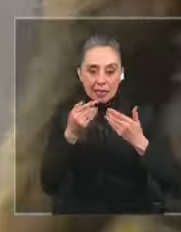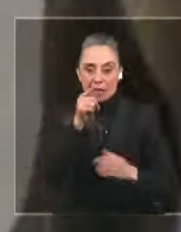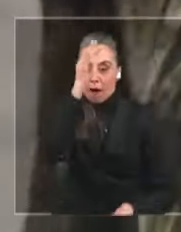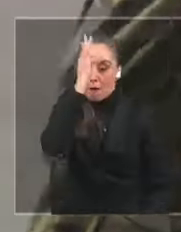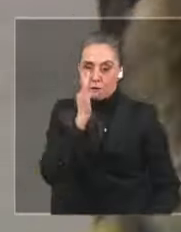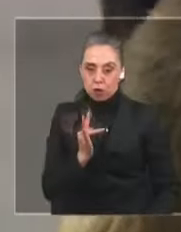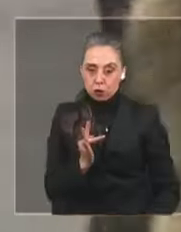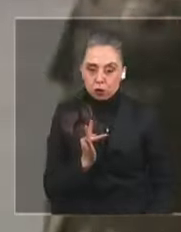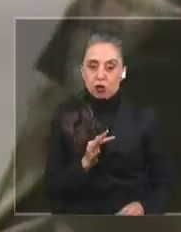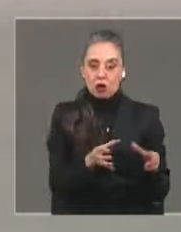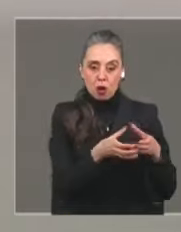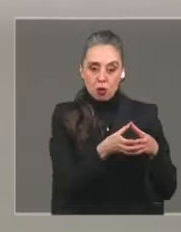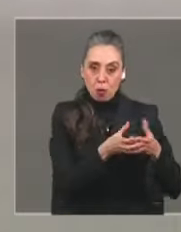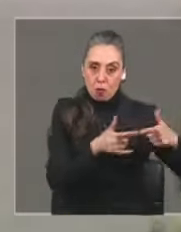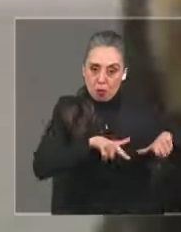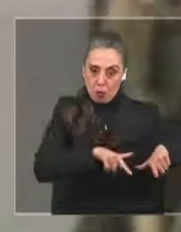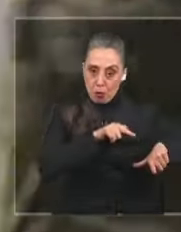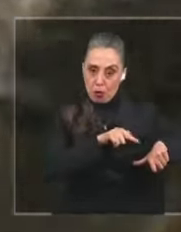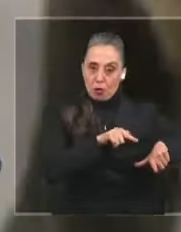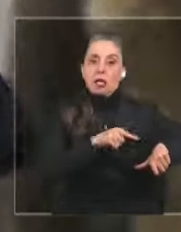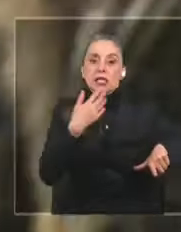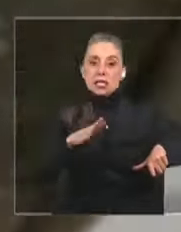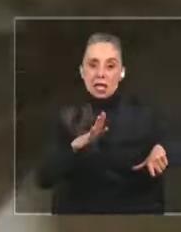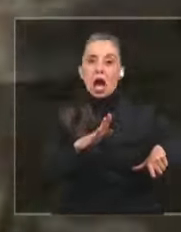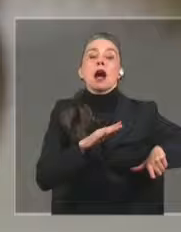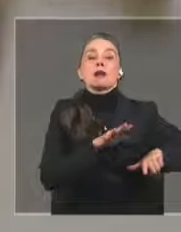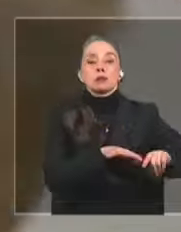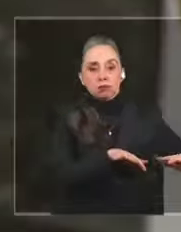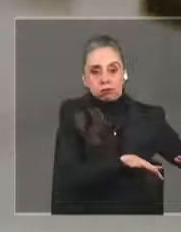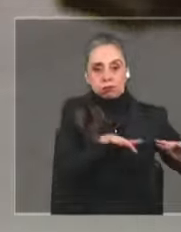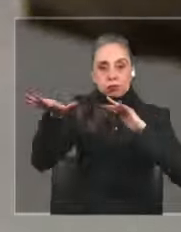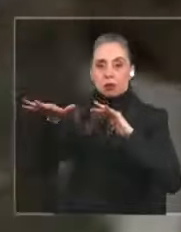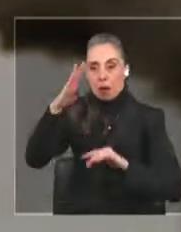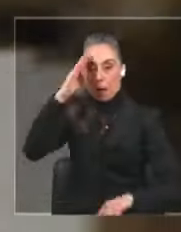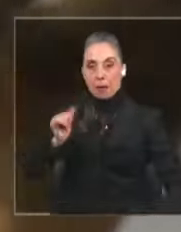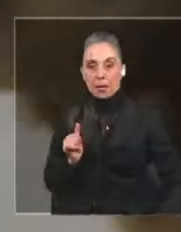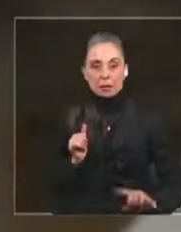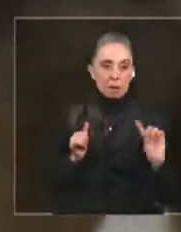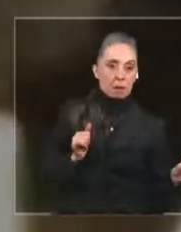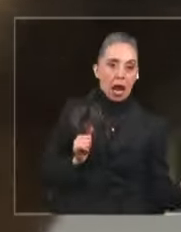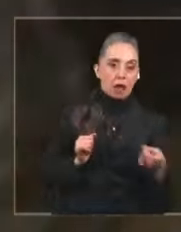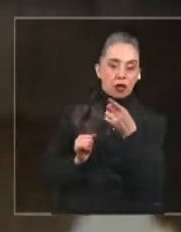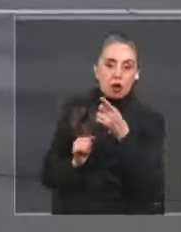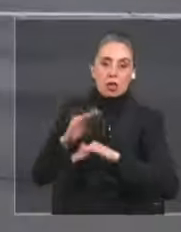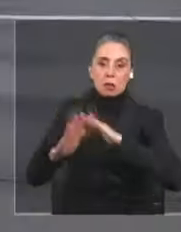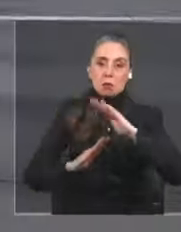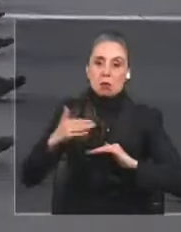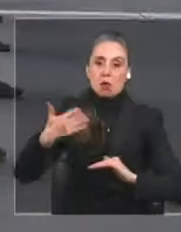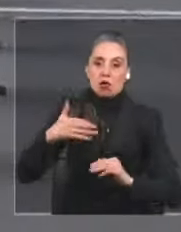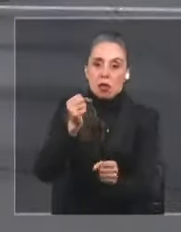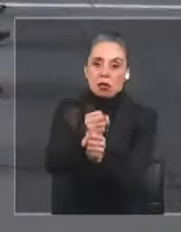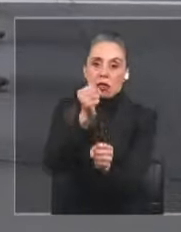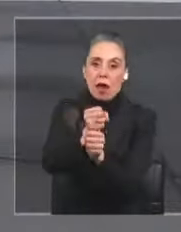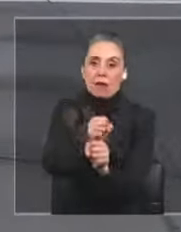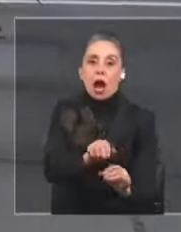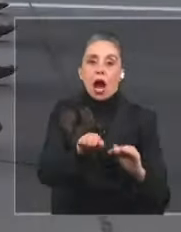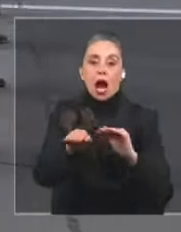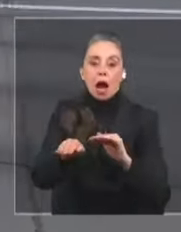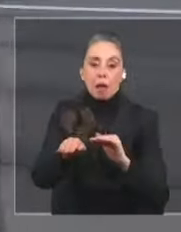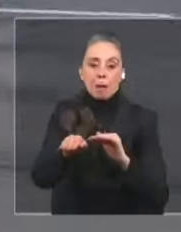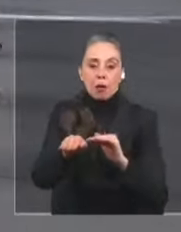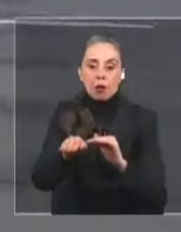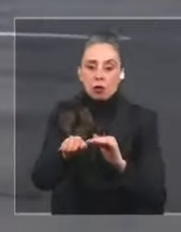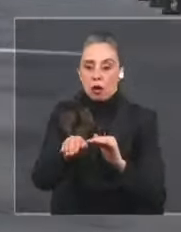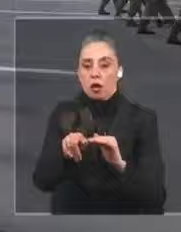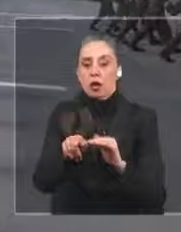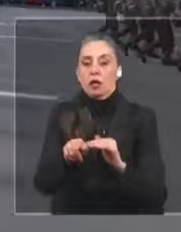personal que compone esta unidad fue parte del despliegue institucional que cumplió importantes labores de apoyo a las